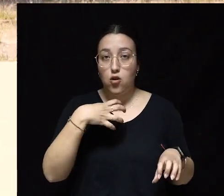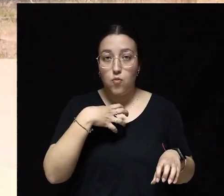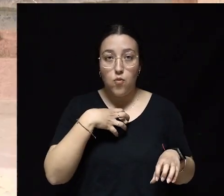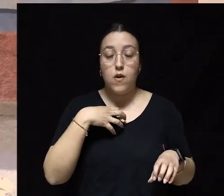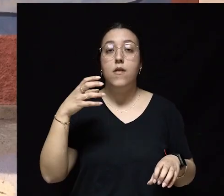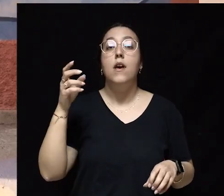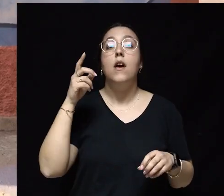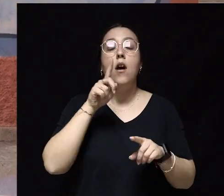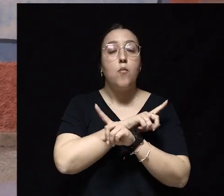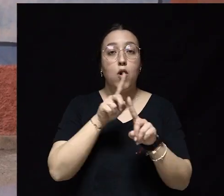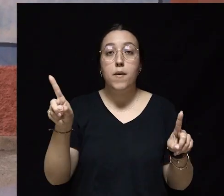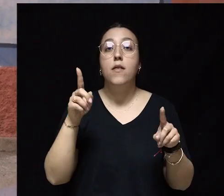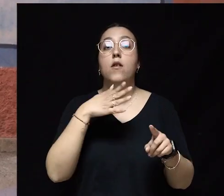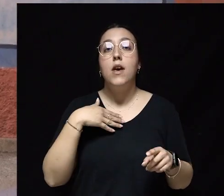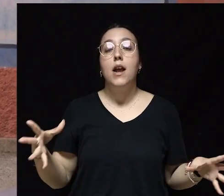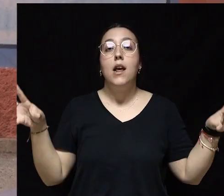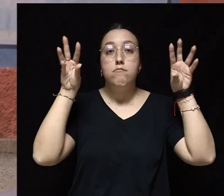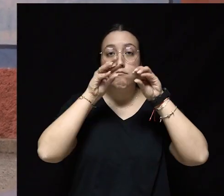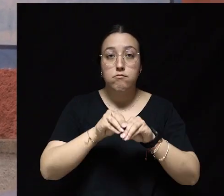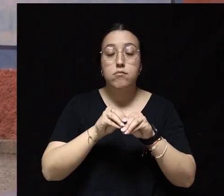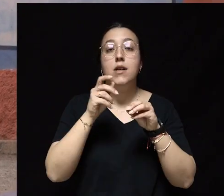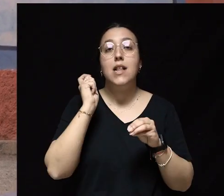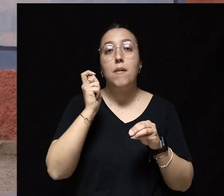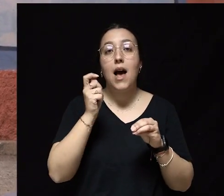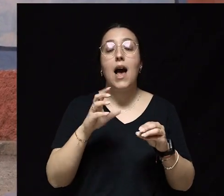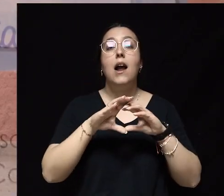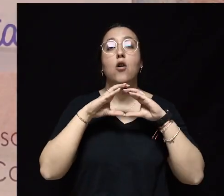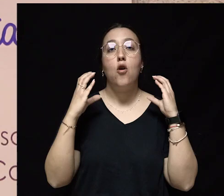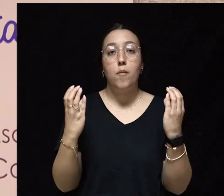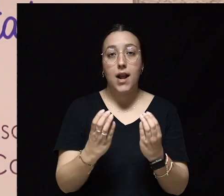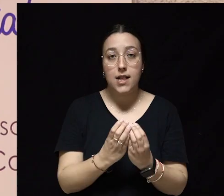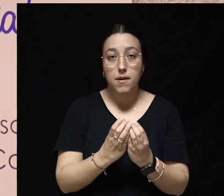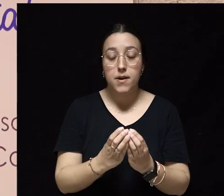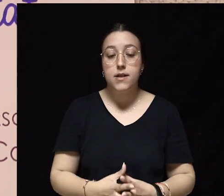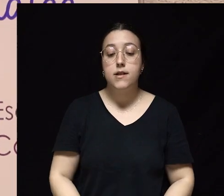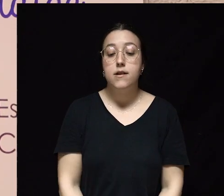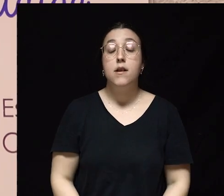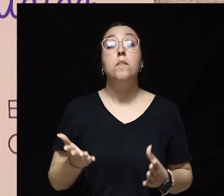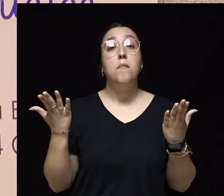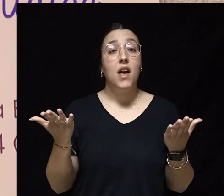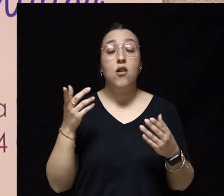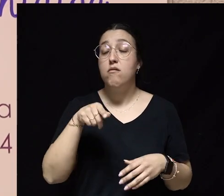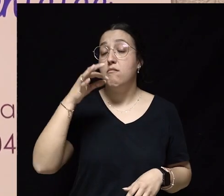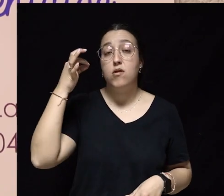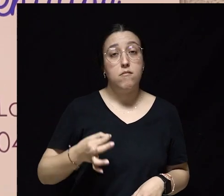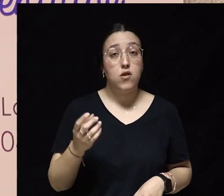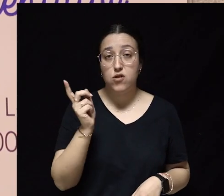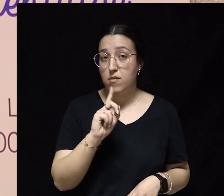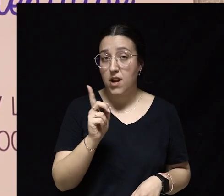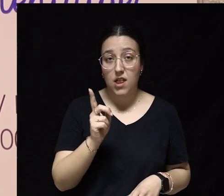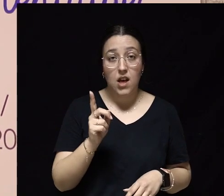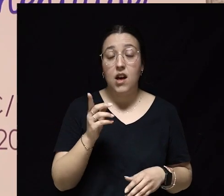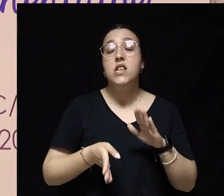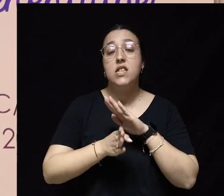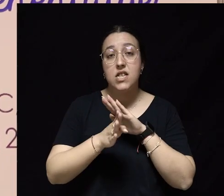se menciona el concepto de segregación, pero se problematiza desde su flanco menos esencial, pues la realidad práctica